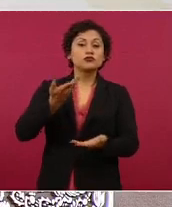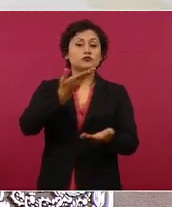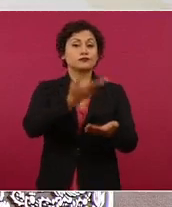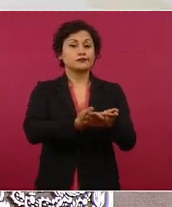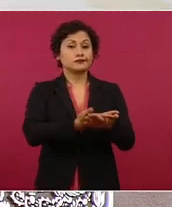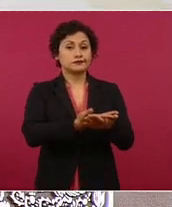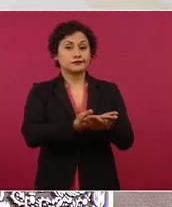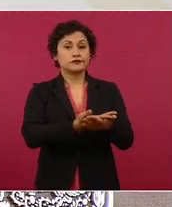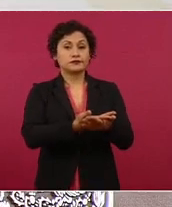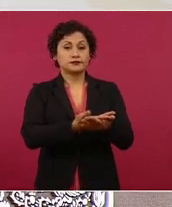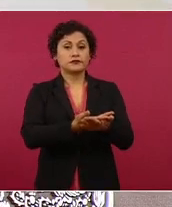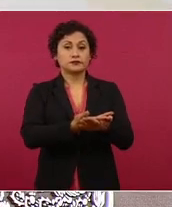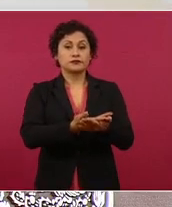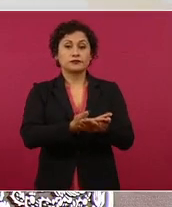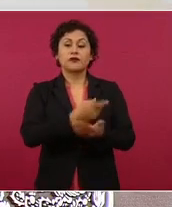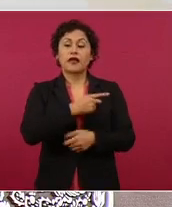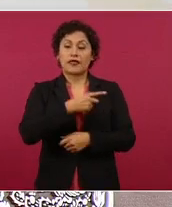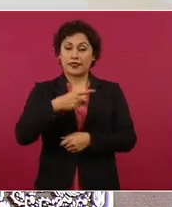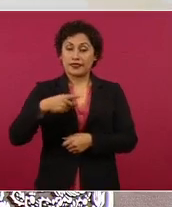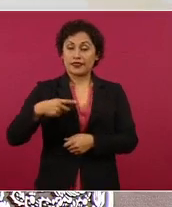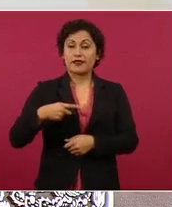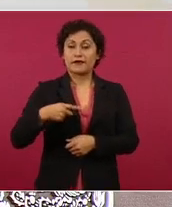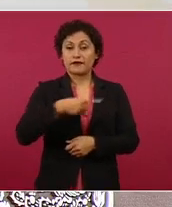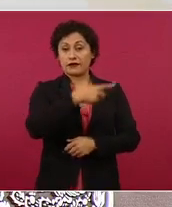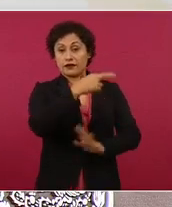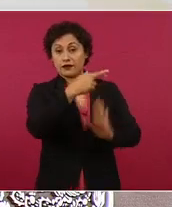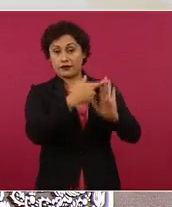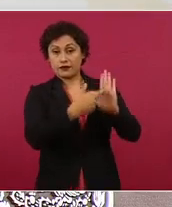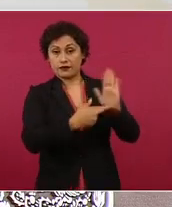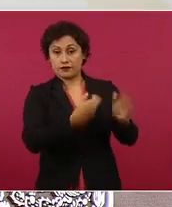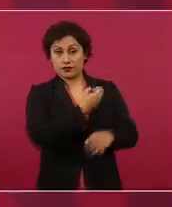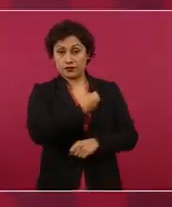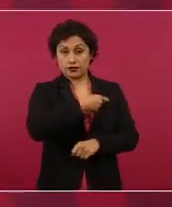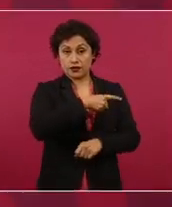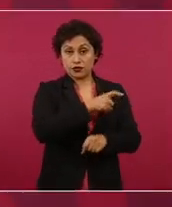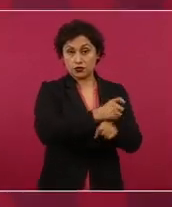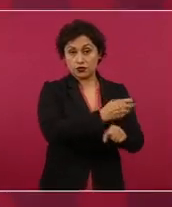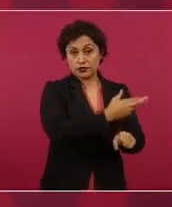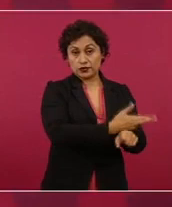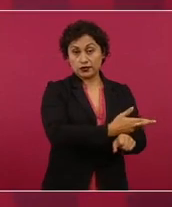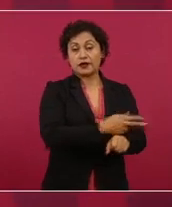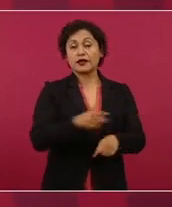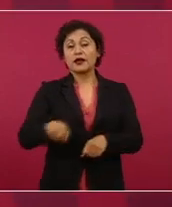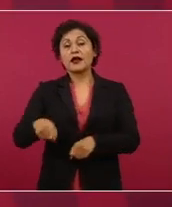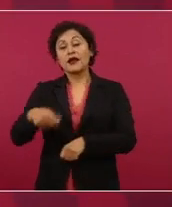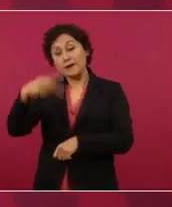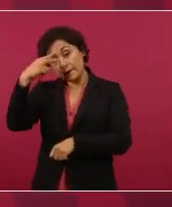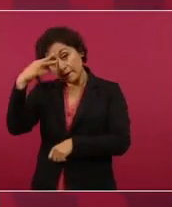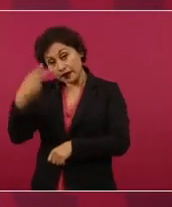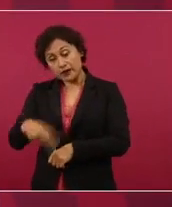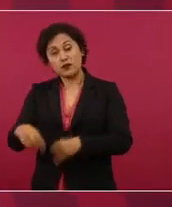que las agencias de salud de Estados Unidos y de México